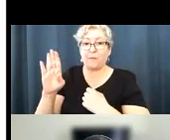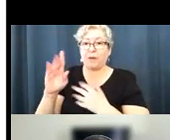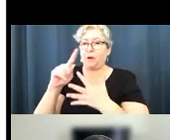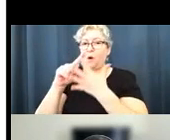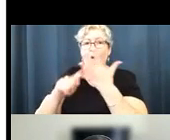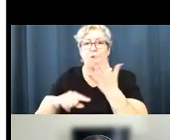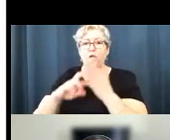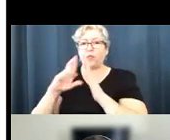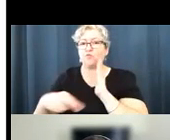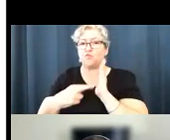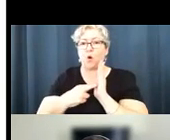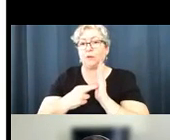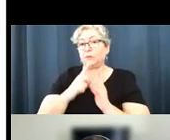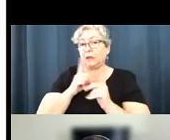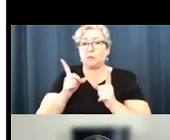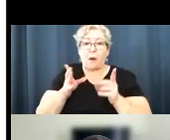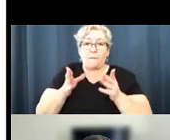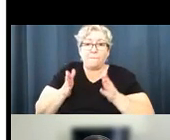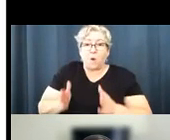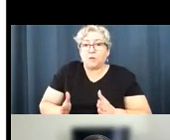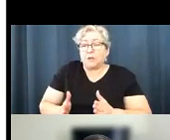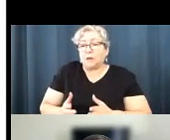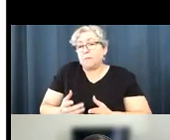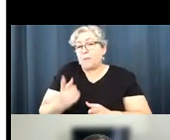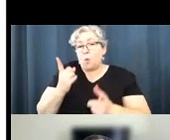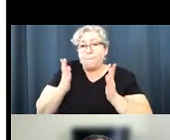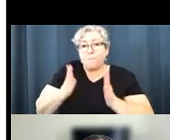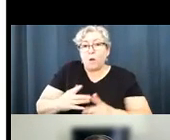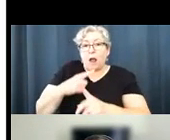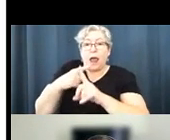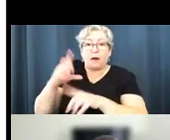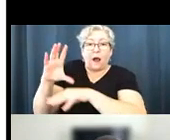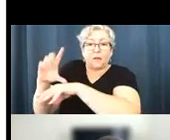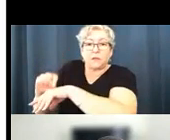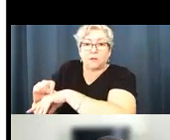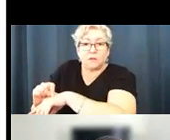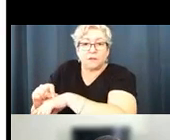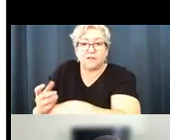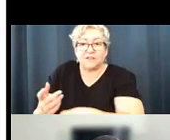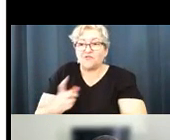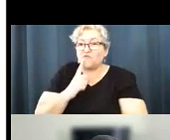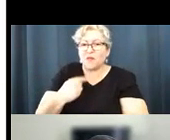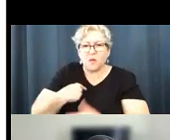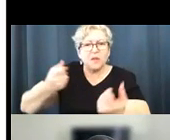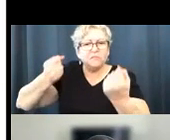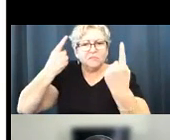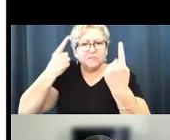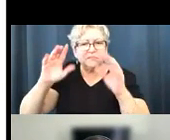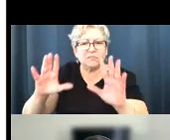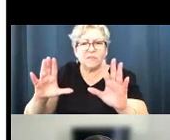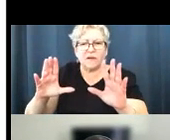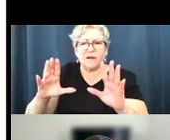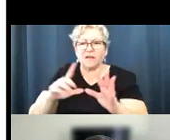En nuestra organización EFI, todos estos papeles probablemente es una persona más consultores. Así que nosotros